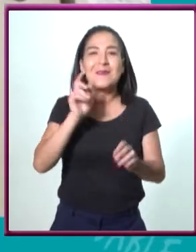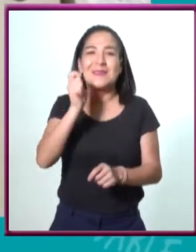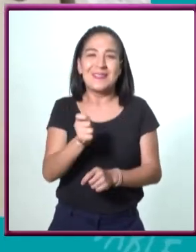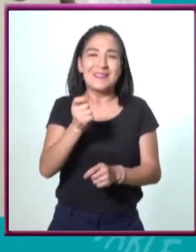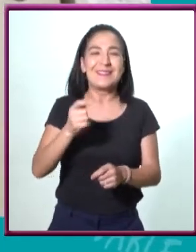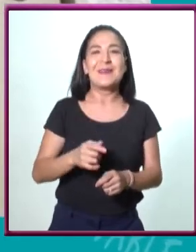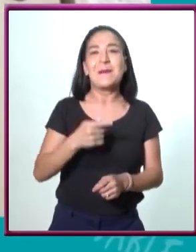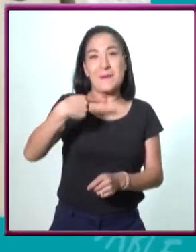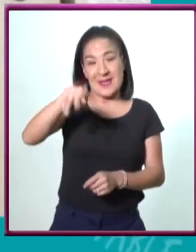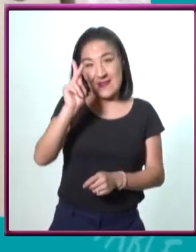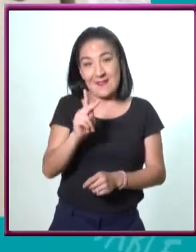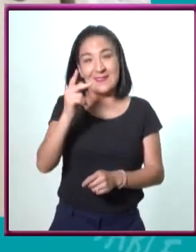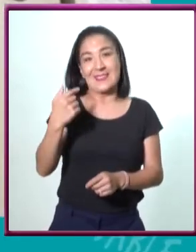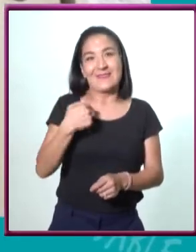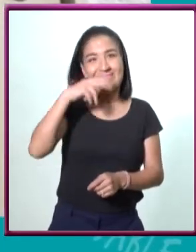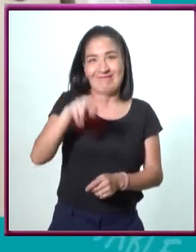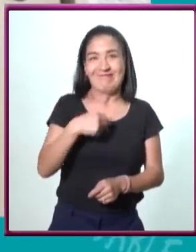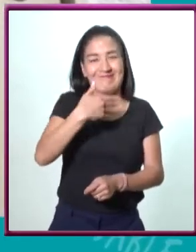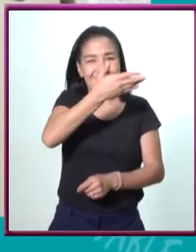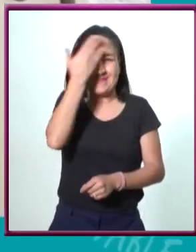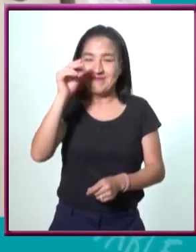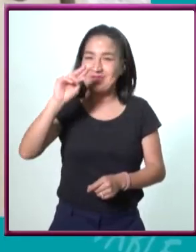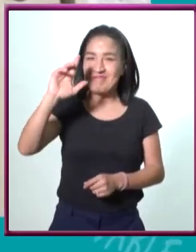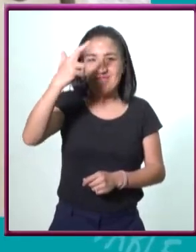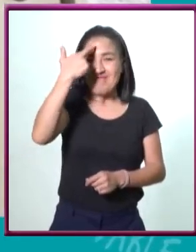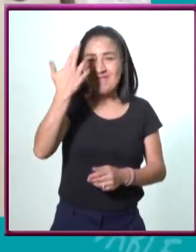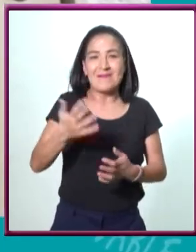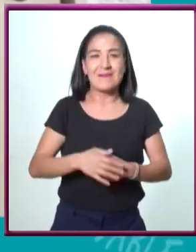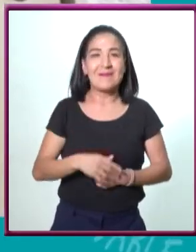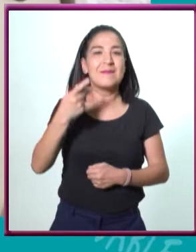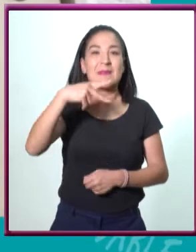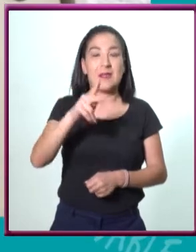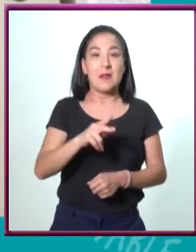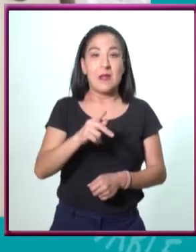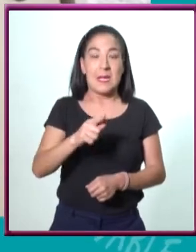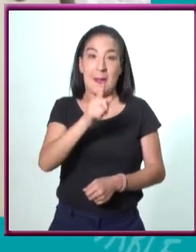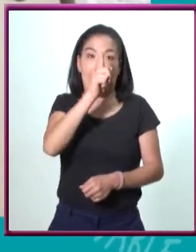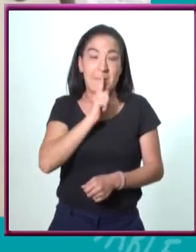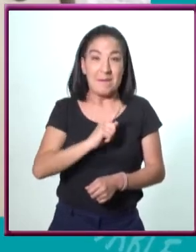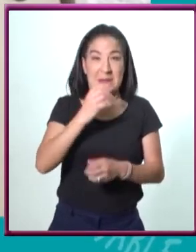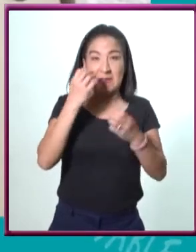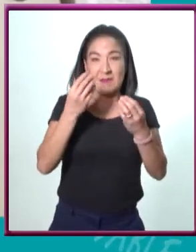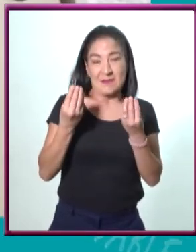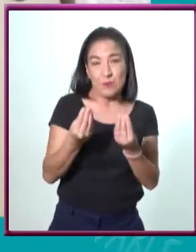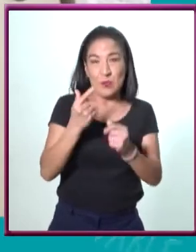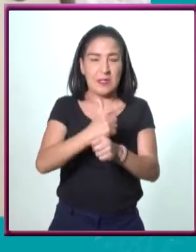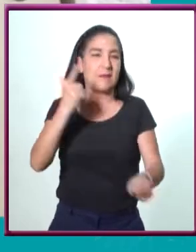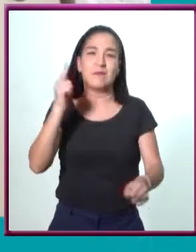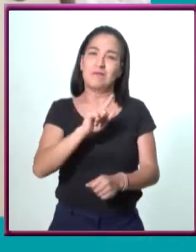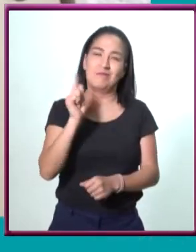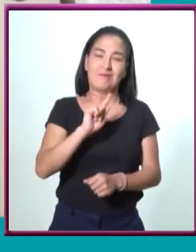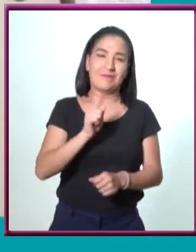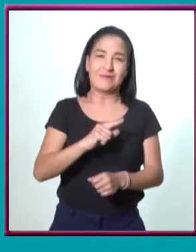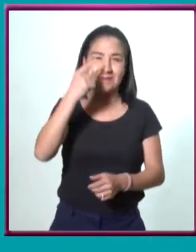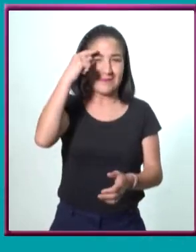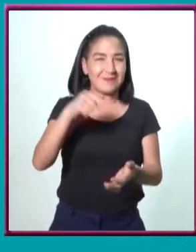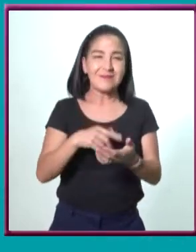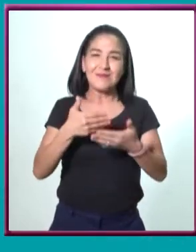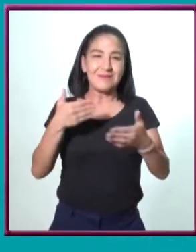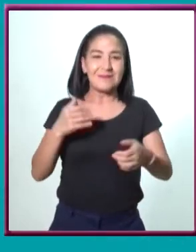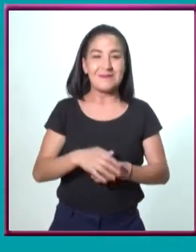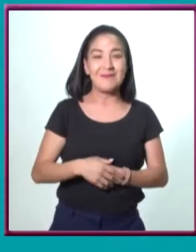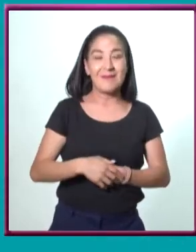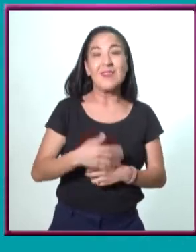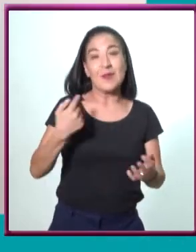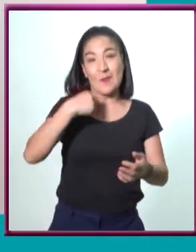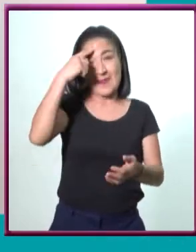sea, mentiritas, pero no sé, no me acuerdo. Pero una mentira importante, la verdad, no creo que haya sido hace poco. Yo creo que